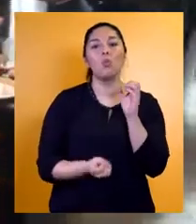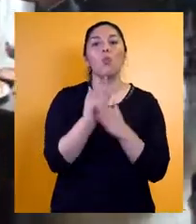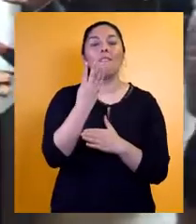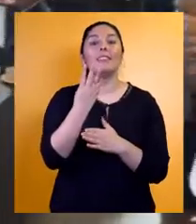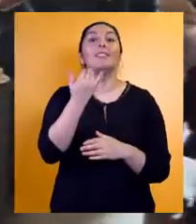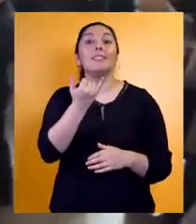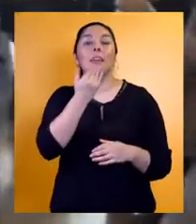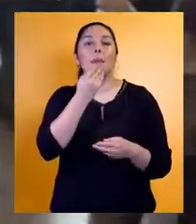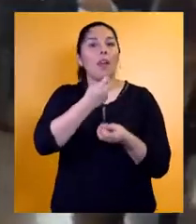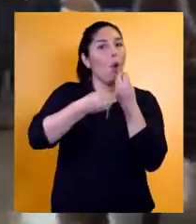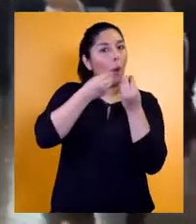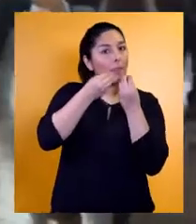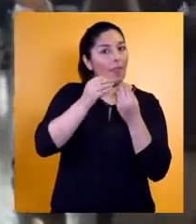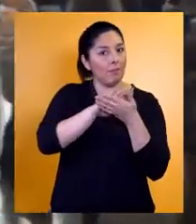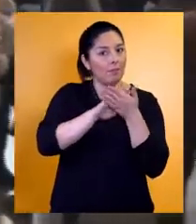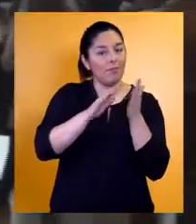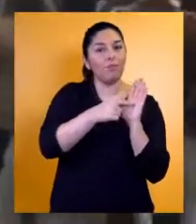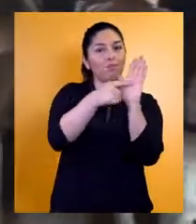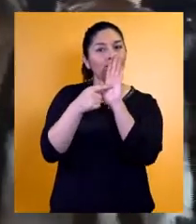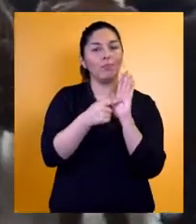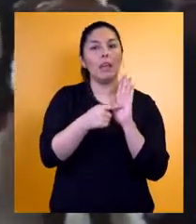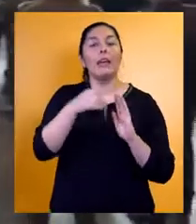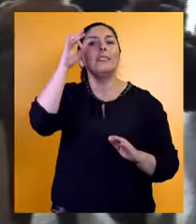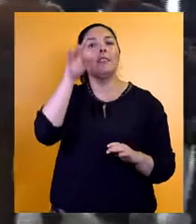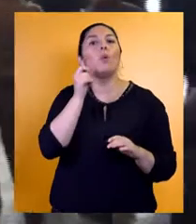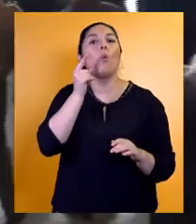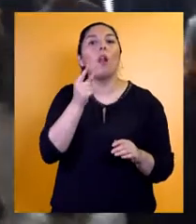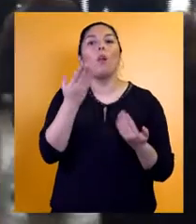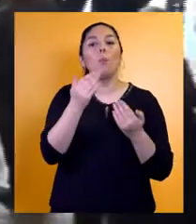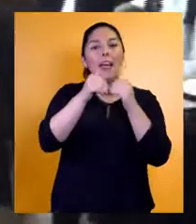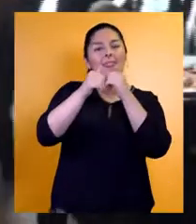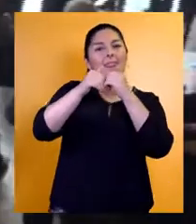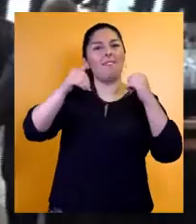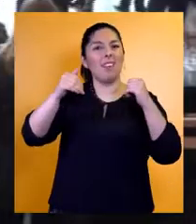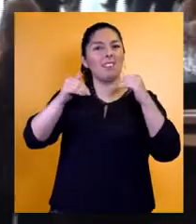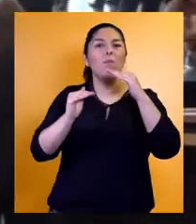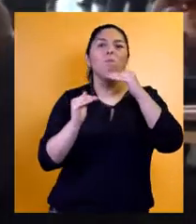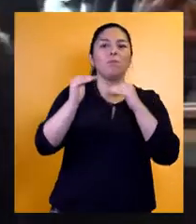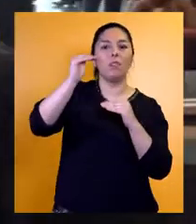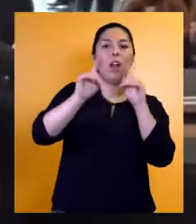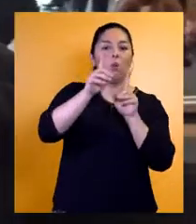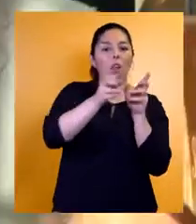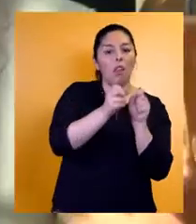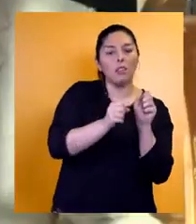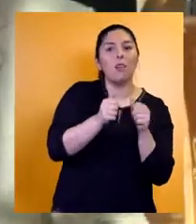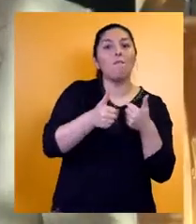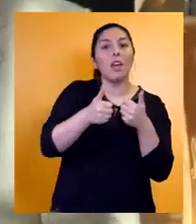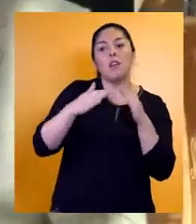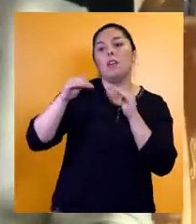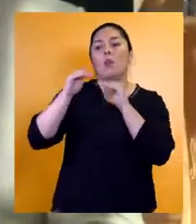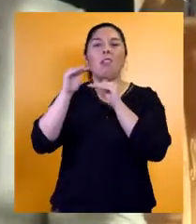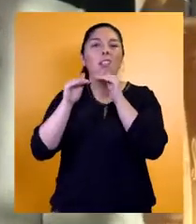actividades gastronómicas. Este proyecto va a permitir poder diferenciar la leche que se produce en la región, que es una leche producida